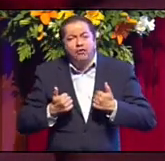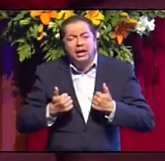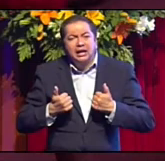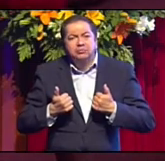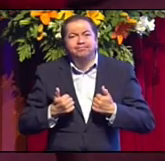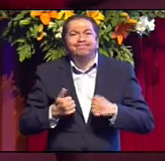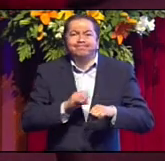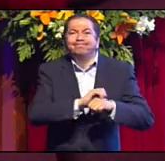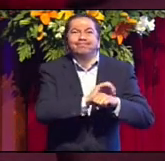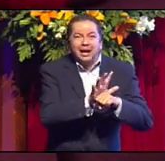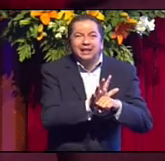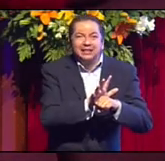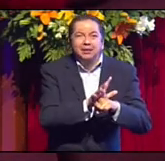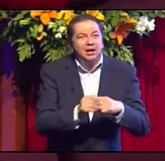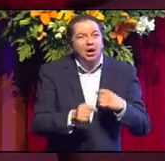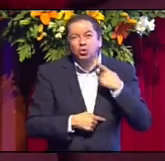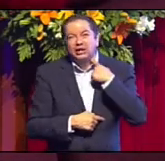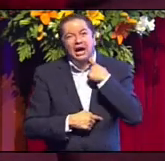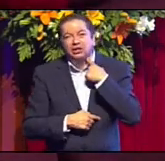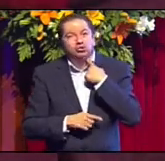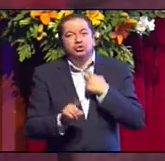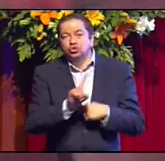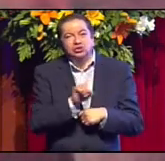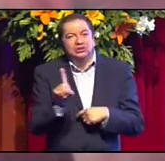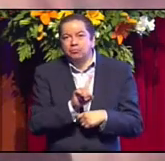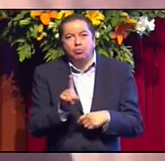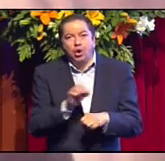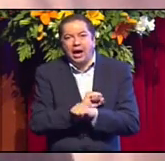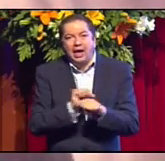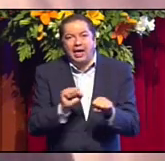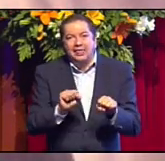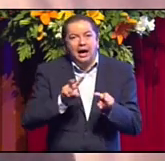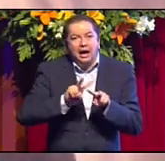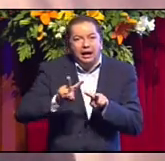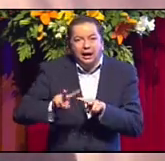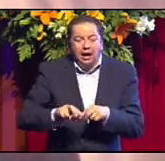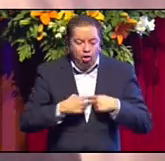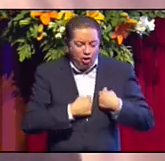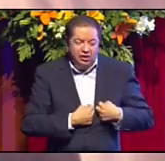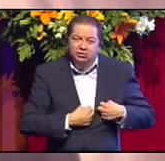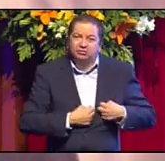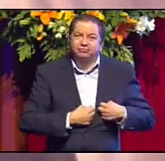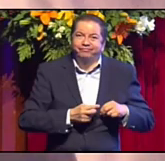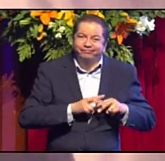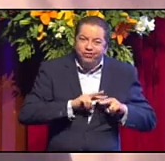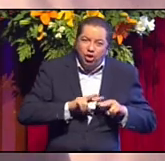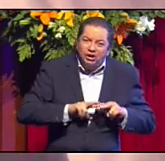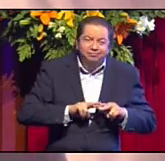efectivamente, la pandemia le hizo un daño irreparable en sus corazones, en sus vidas.